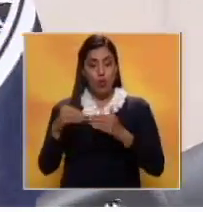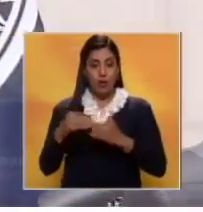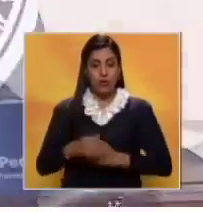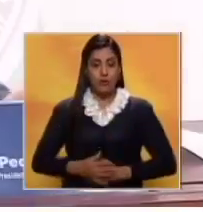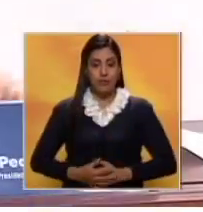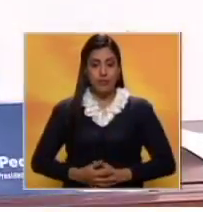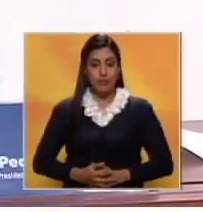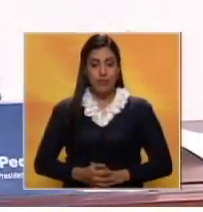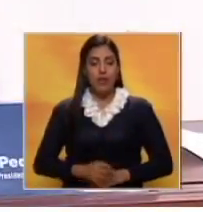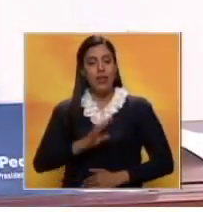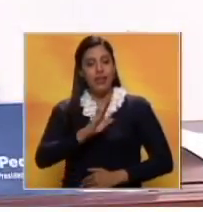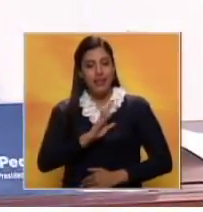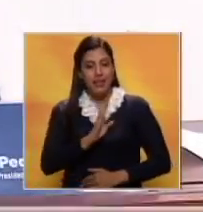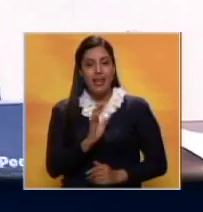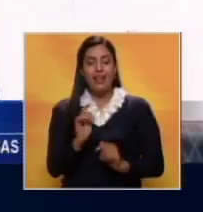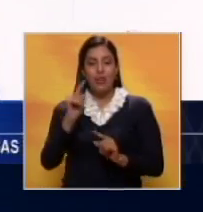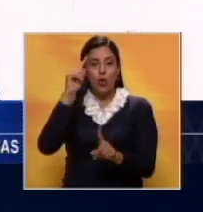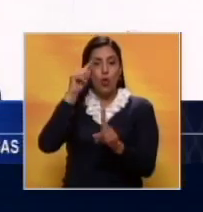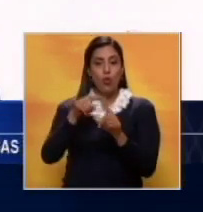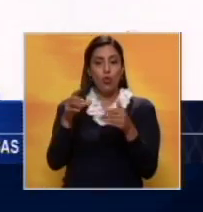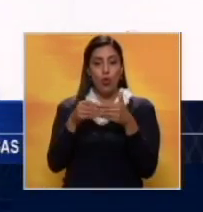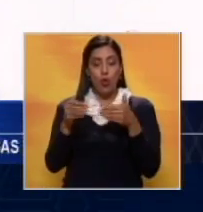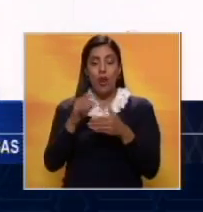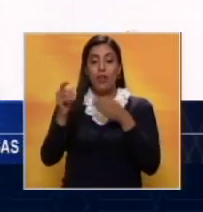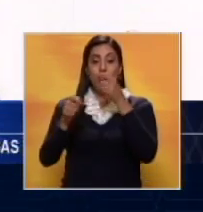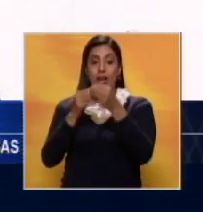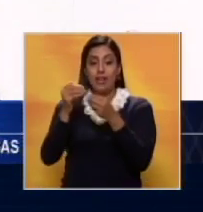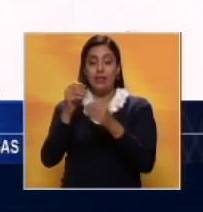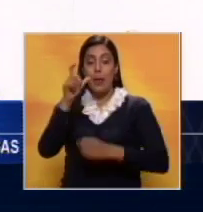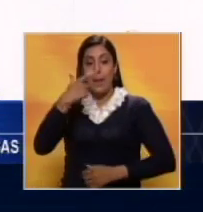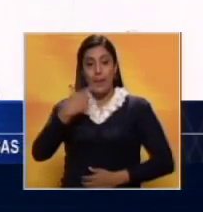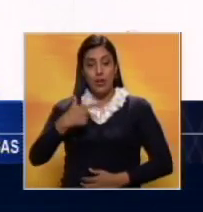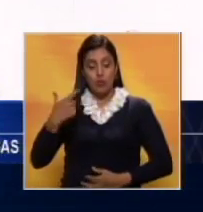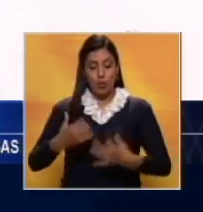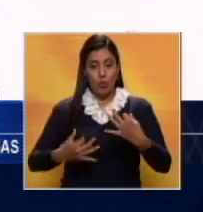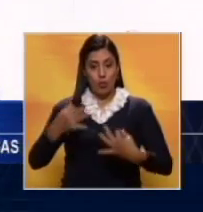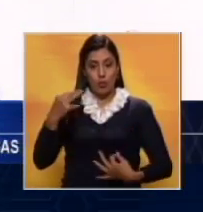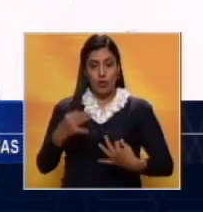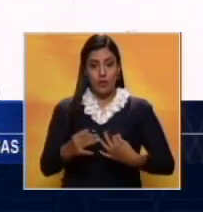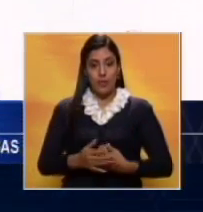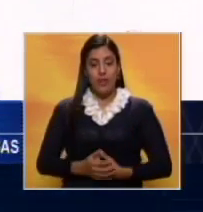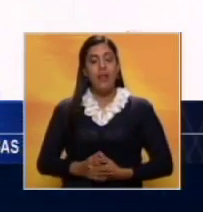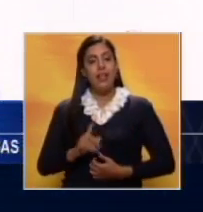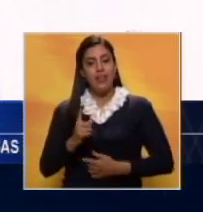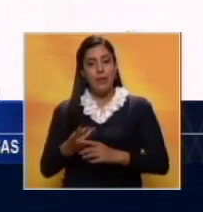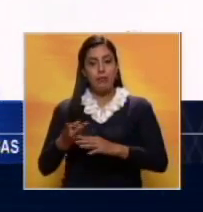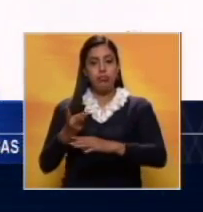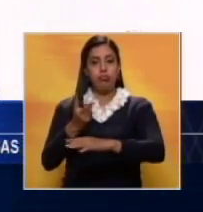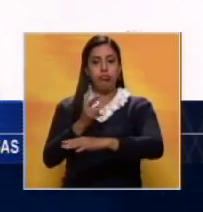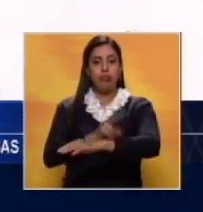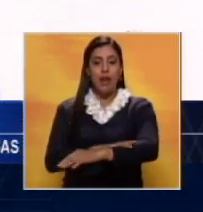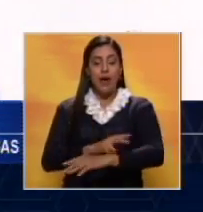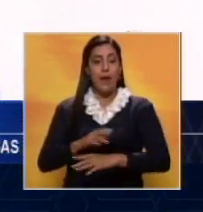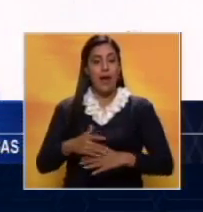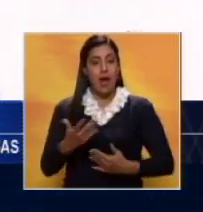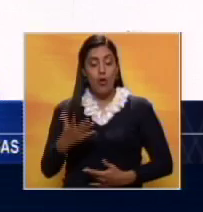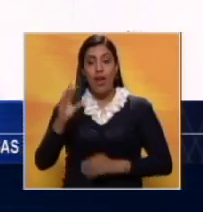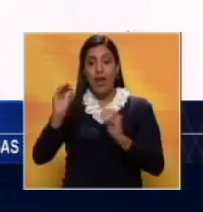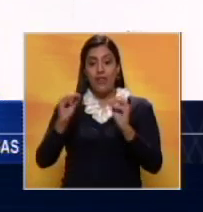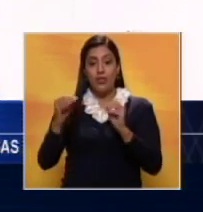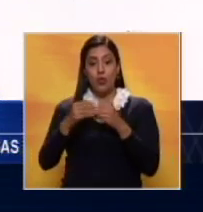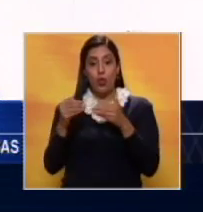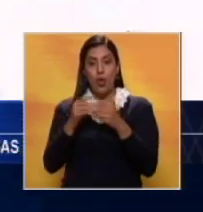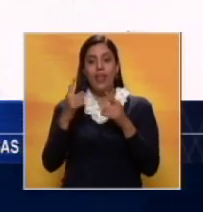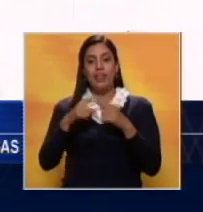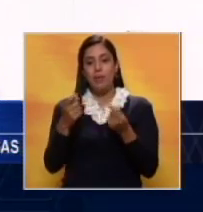$4.591.000. Tenemos que el destino de las divisas solicitadas en el caso de las personas jurídicas se ha venido incrementando el caso de la solicitud de